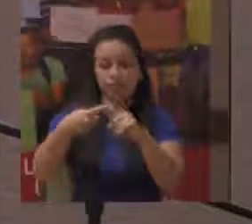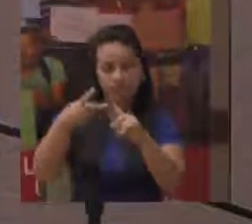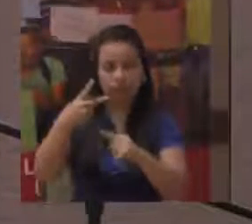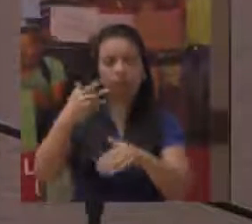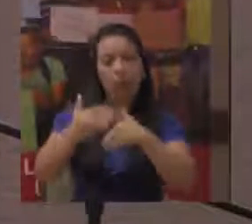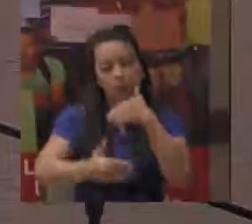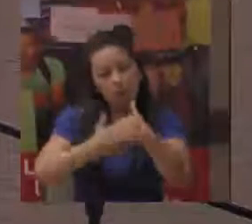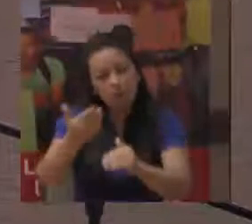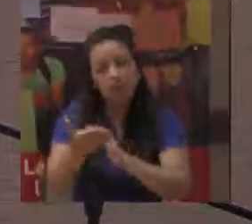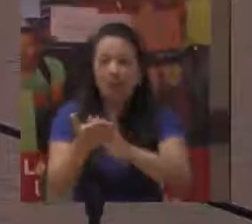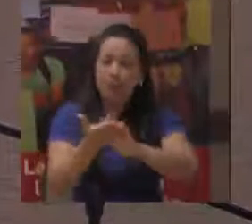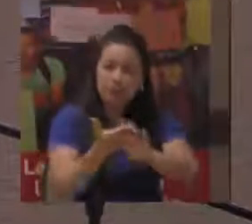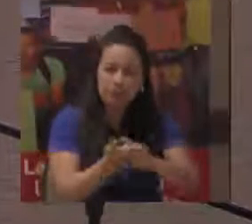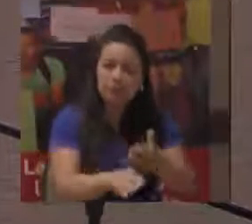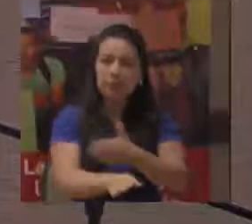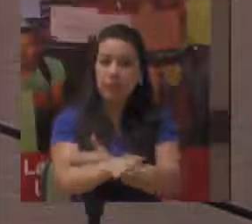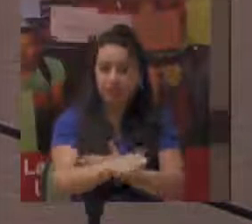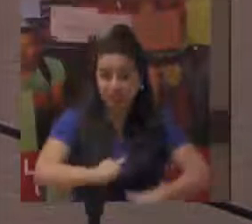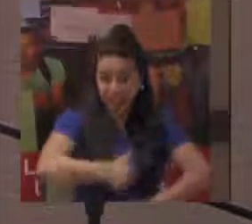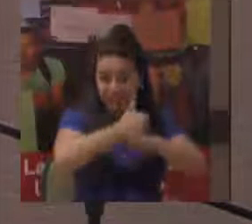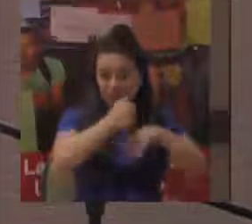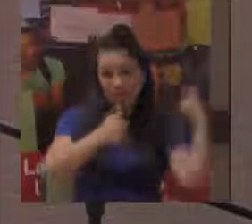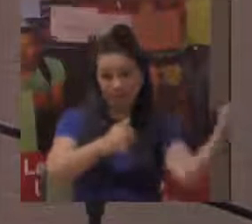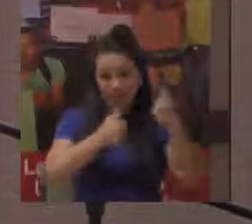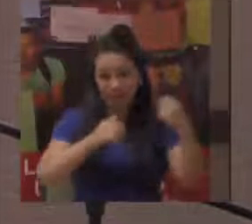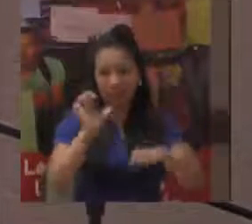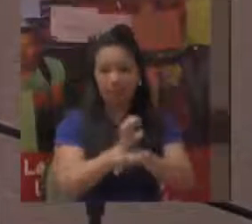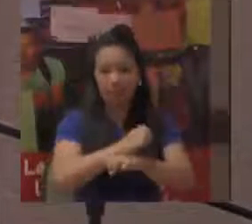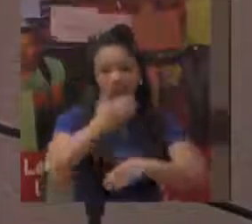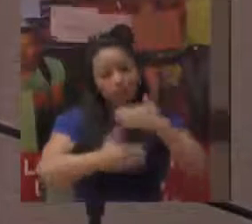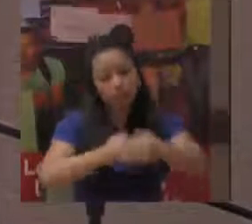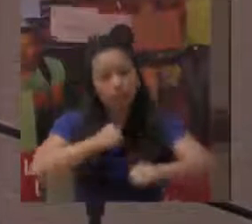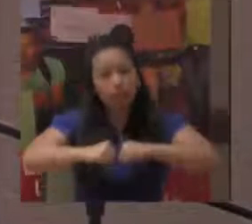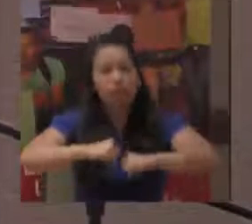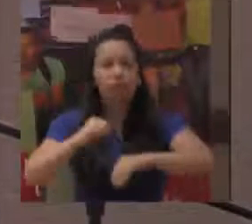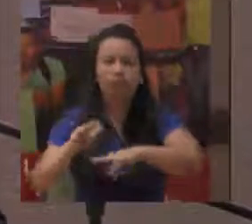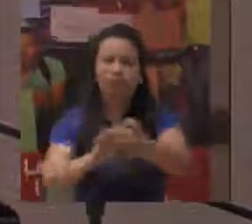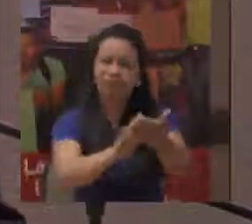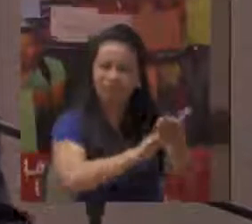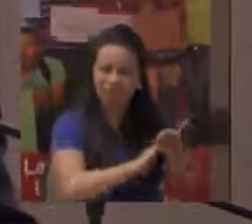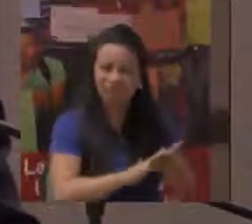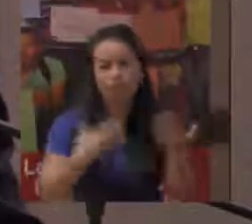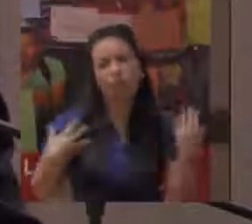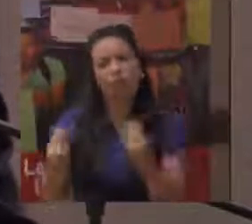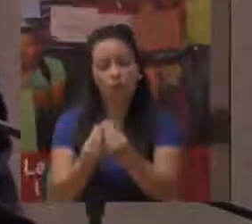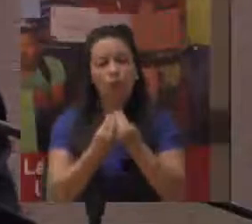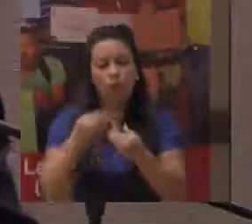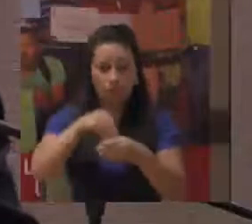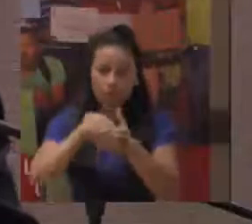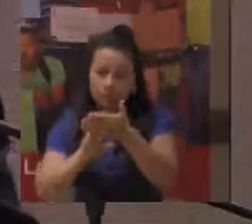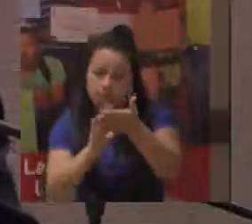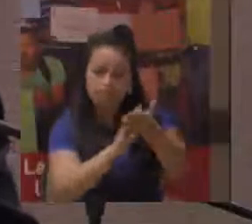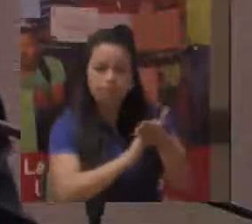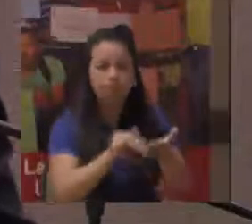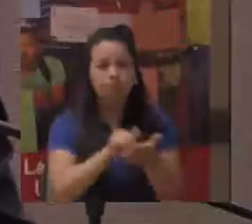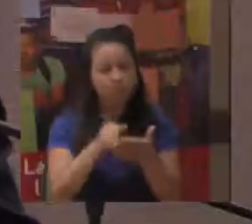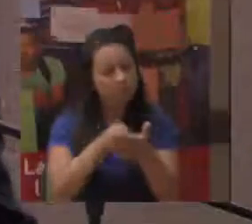continua adelantada desde la Dirección General de la entidad con el apoyo de la Oficina de Control Interno de la misma.